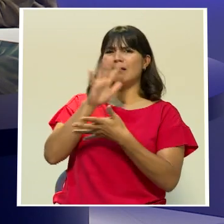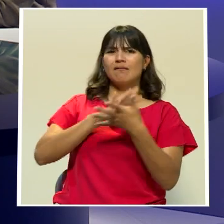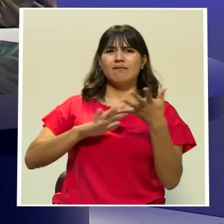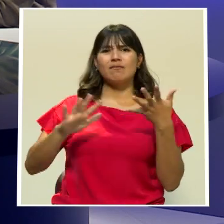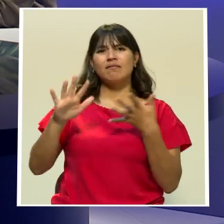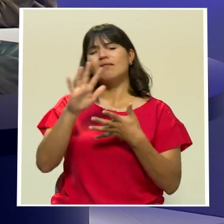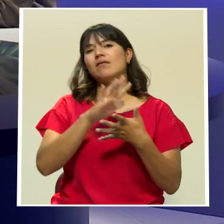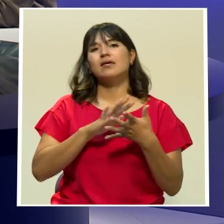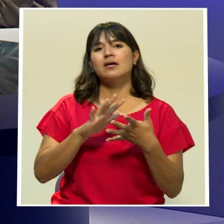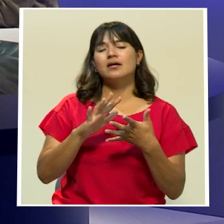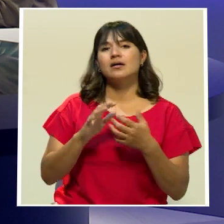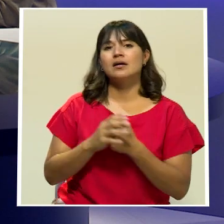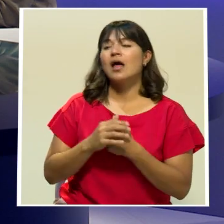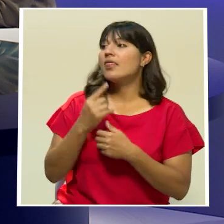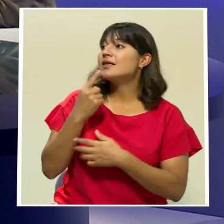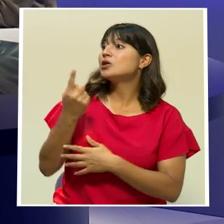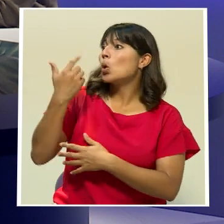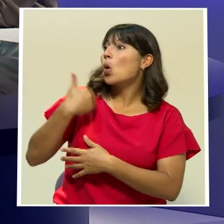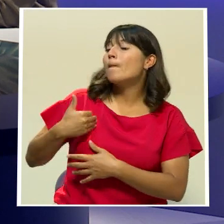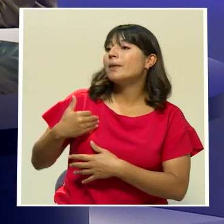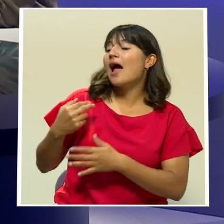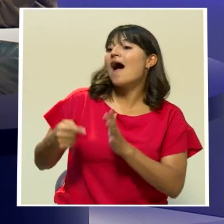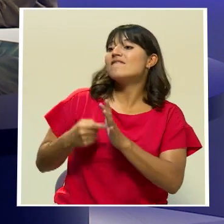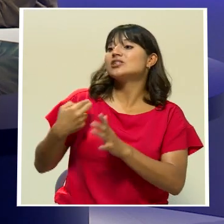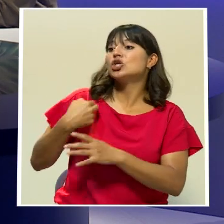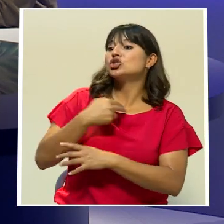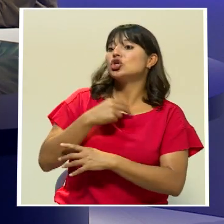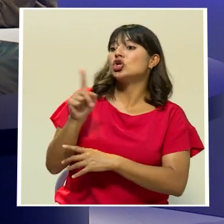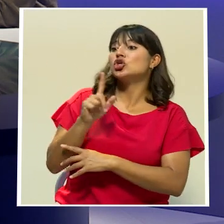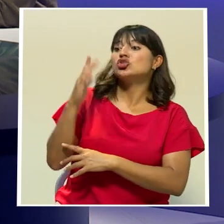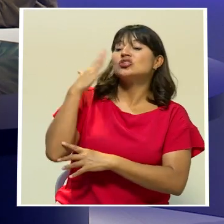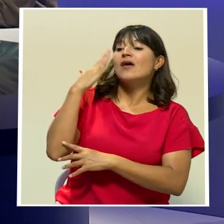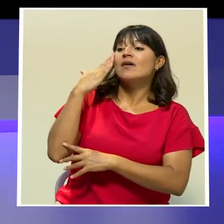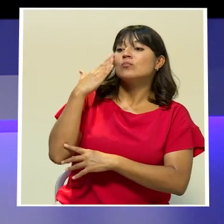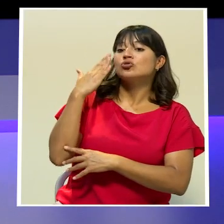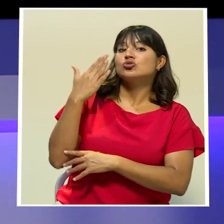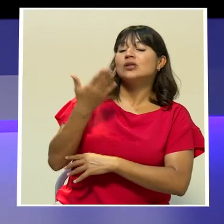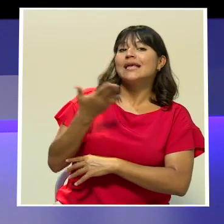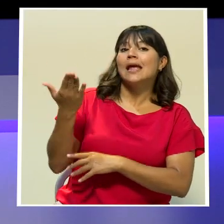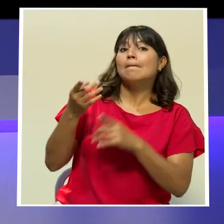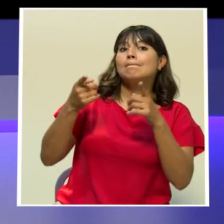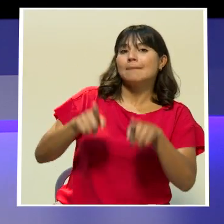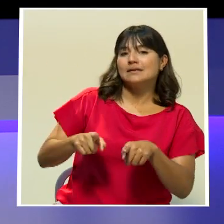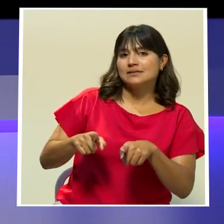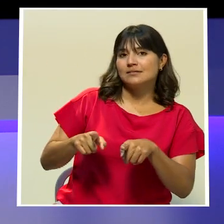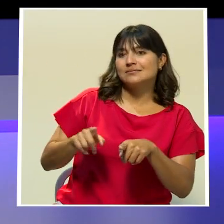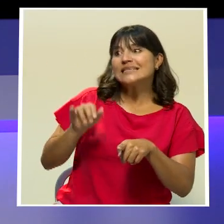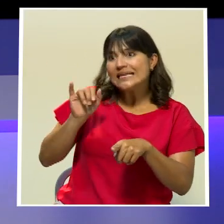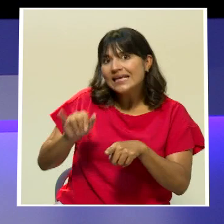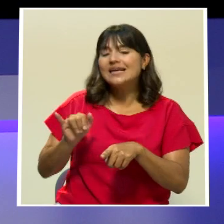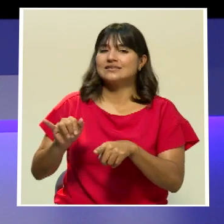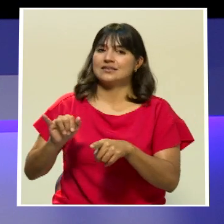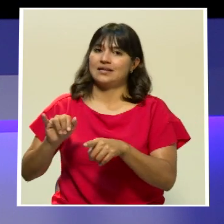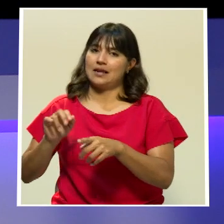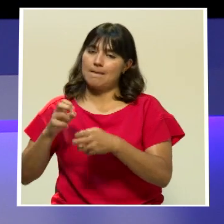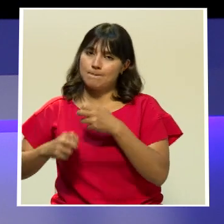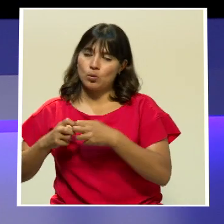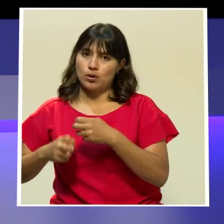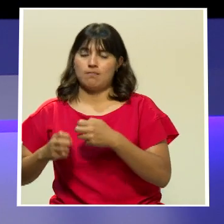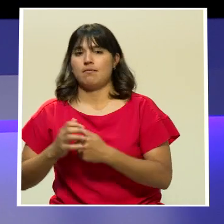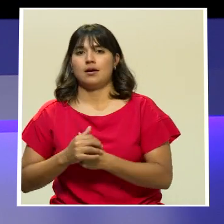buena esa. Sí, es que por eso lo citamos tanto, porque es muy bueno. Y lo otro